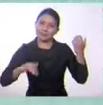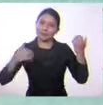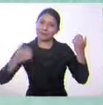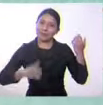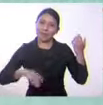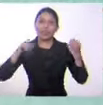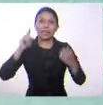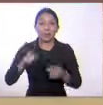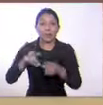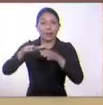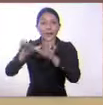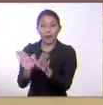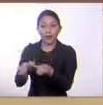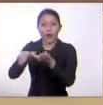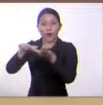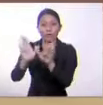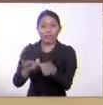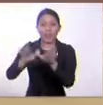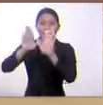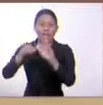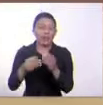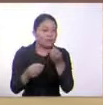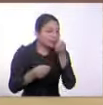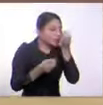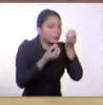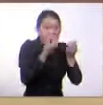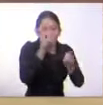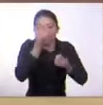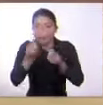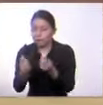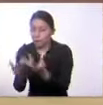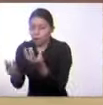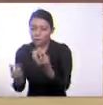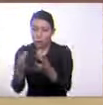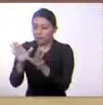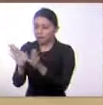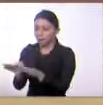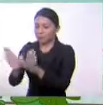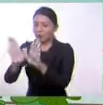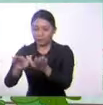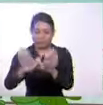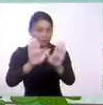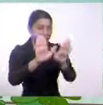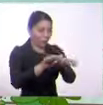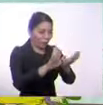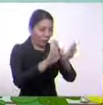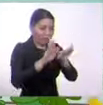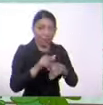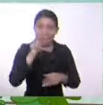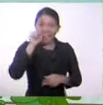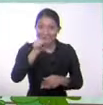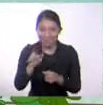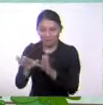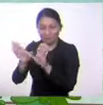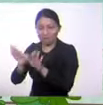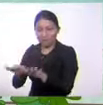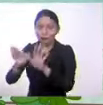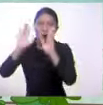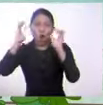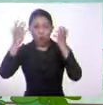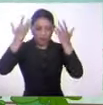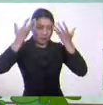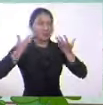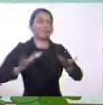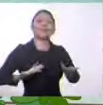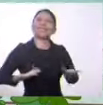¡Sí! Ahí viene la mariposa volando de flor en flor. Ahí viene la mariposa mostrando su